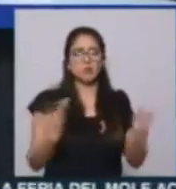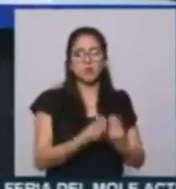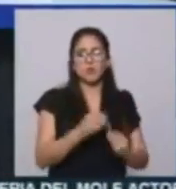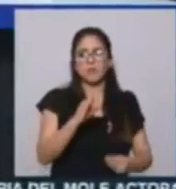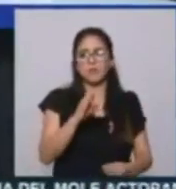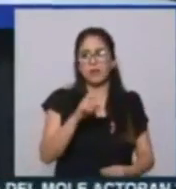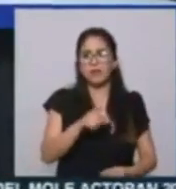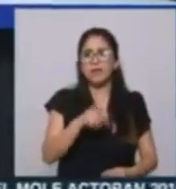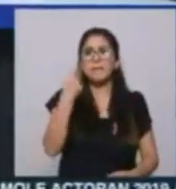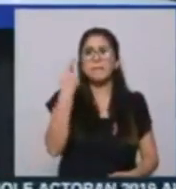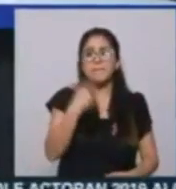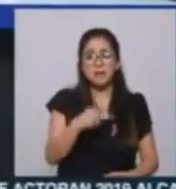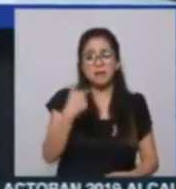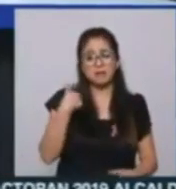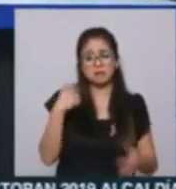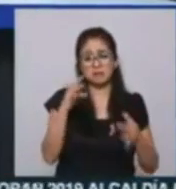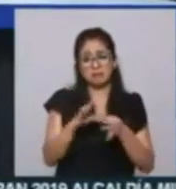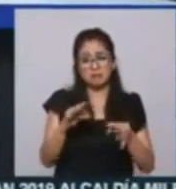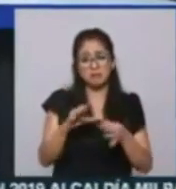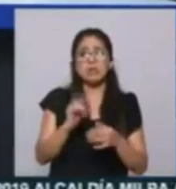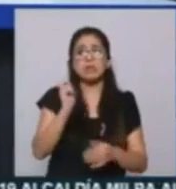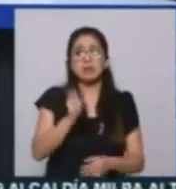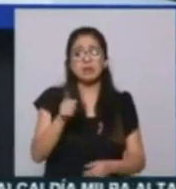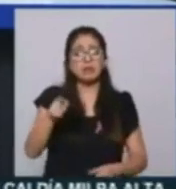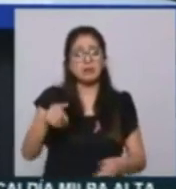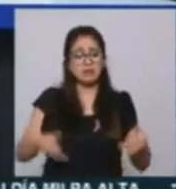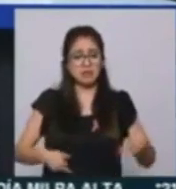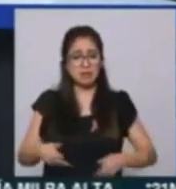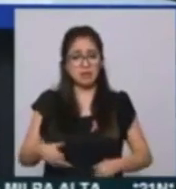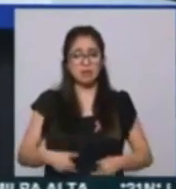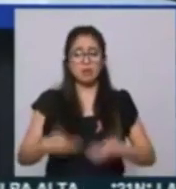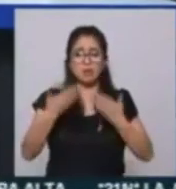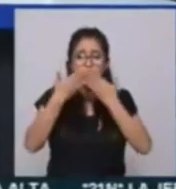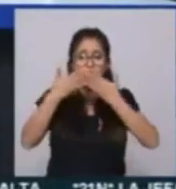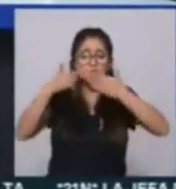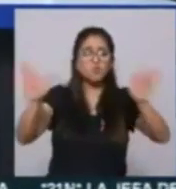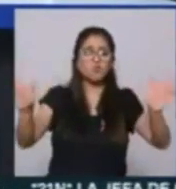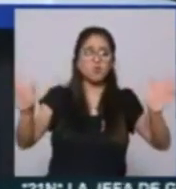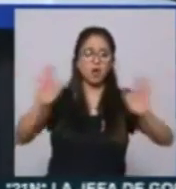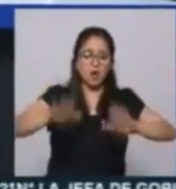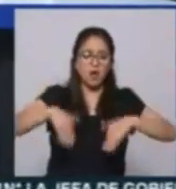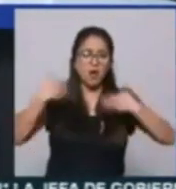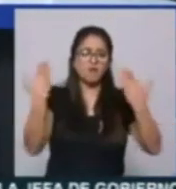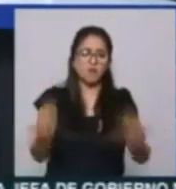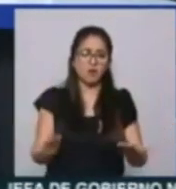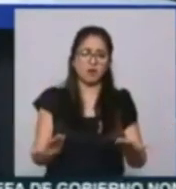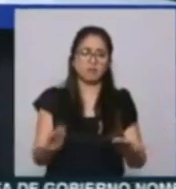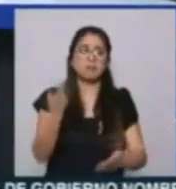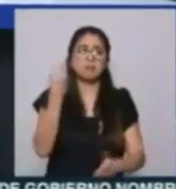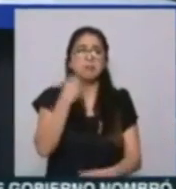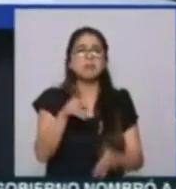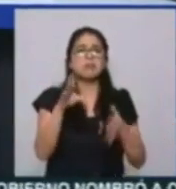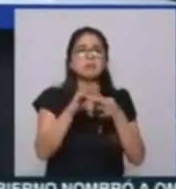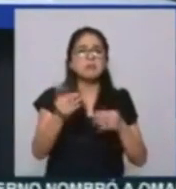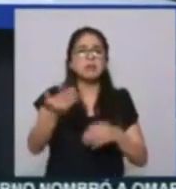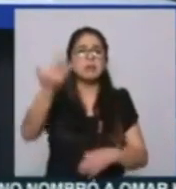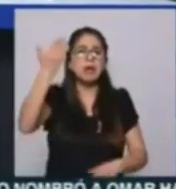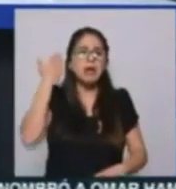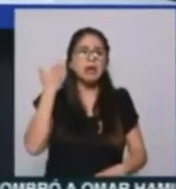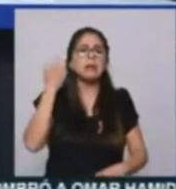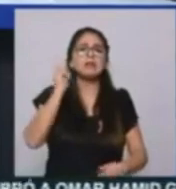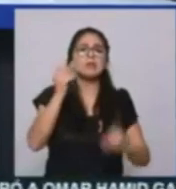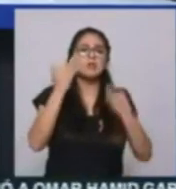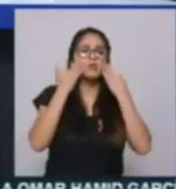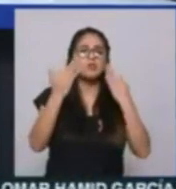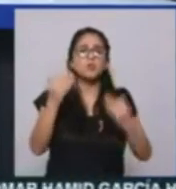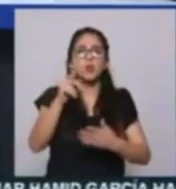Nada más Así hay es, algo Juan. para redondear. Este es un teatro al aire libre. Todo al aire libre. Todo al aire Y una libre. muestra de cómo era México antes de la llegada de los